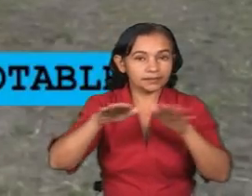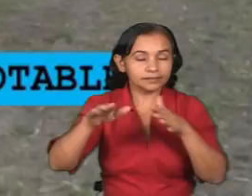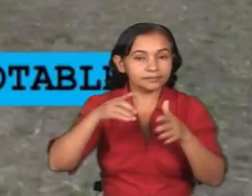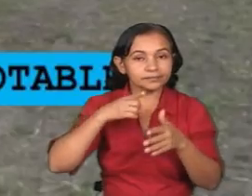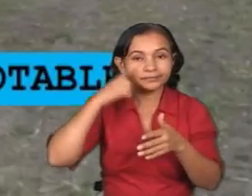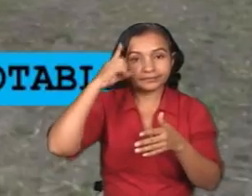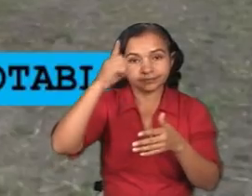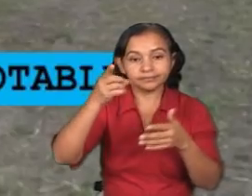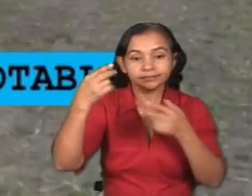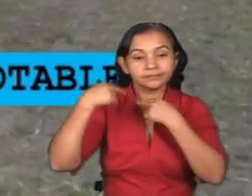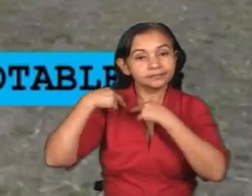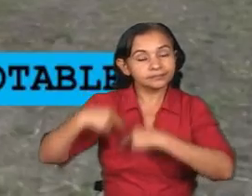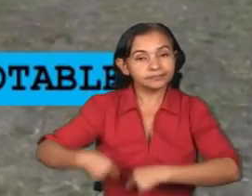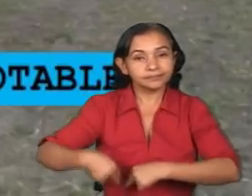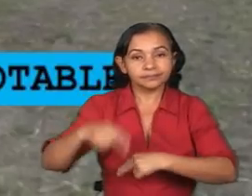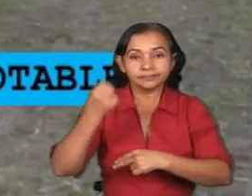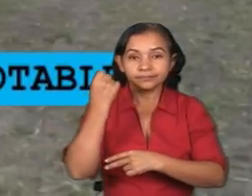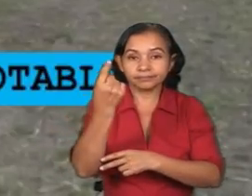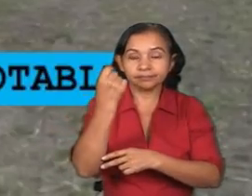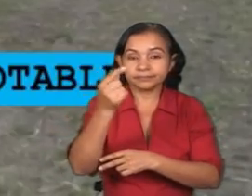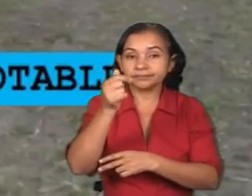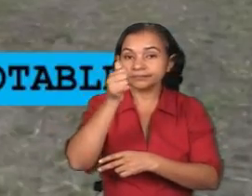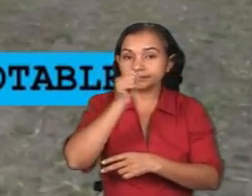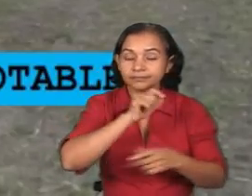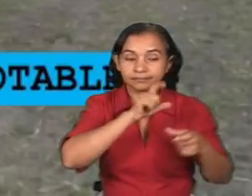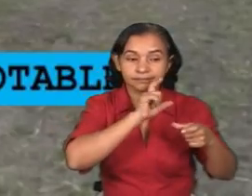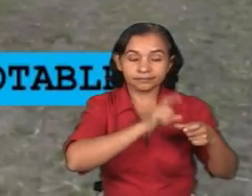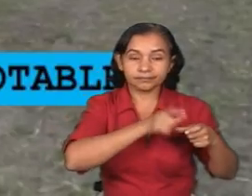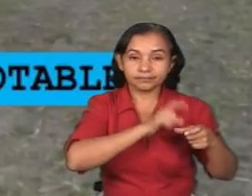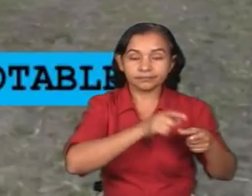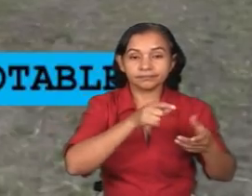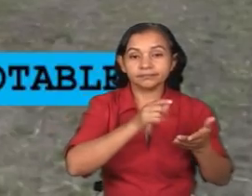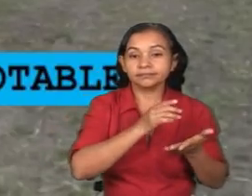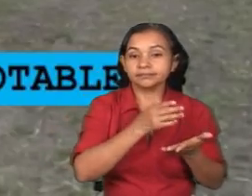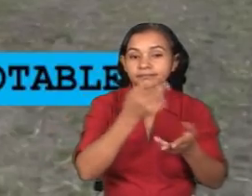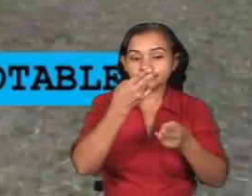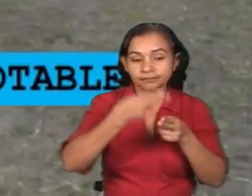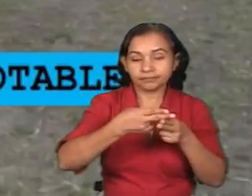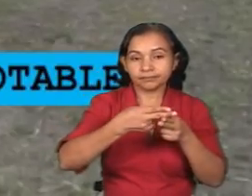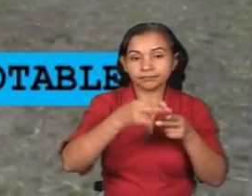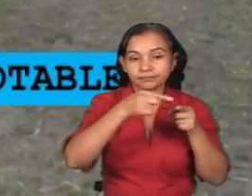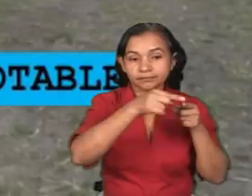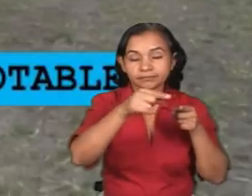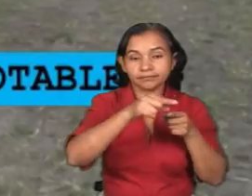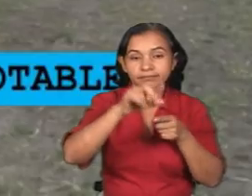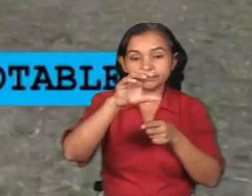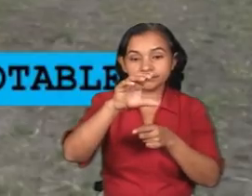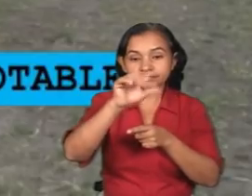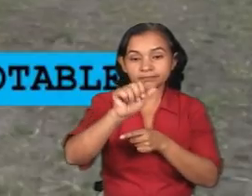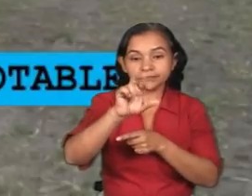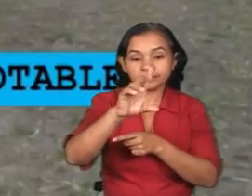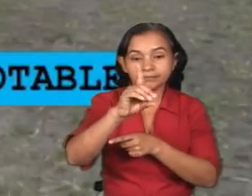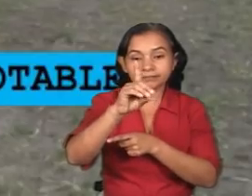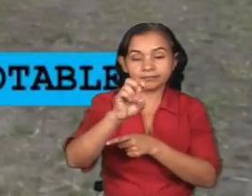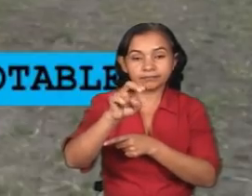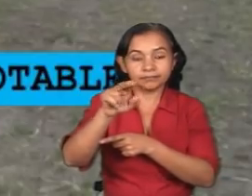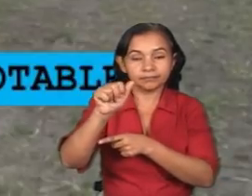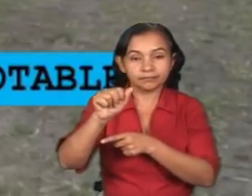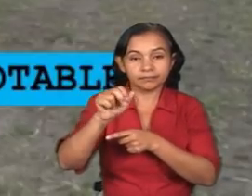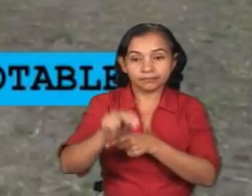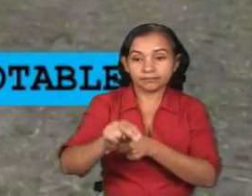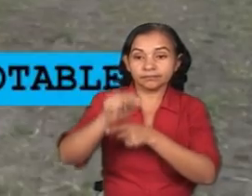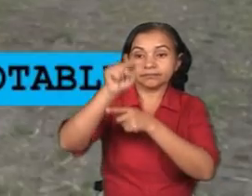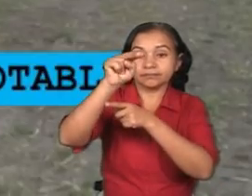No podrías hablar de desarrollo humano si no tenés agua potable ni saneamiento. Ahí tenés Cárdenas. Es decir, nos estamos yendo del extremo sur, centro norte, al